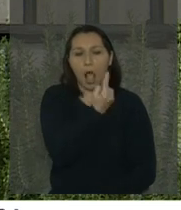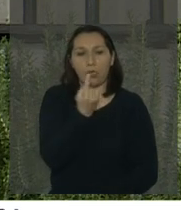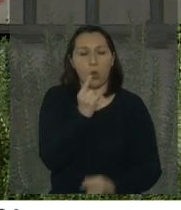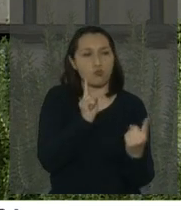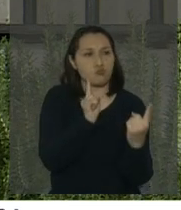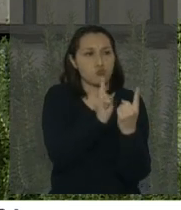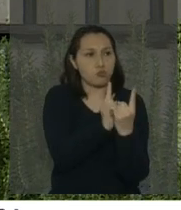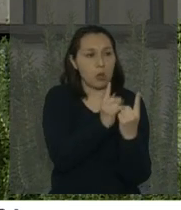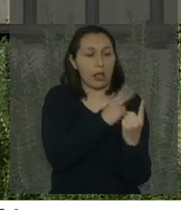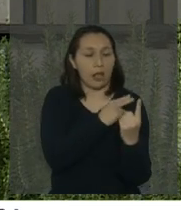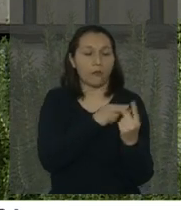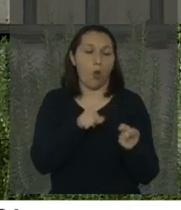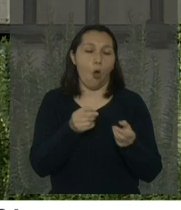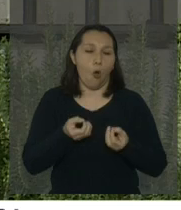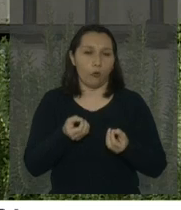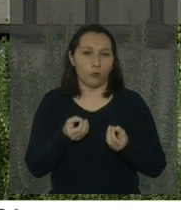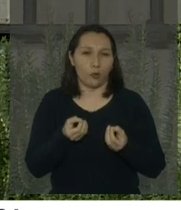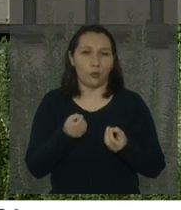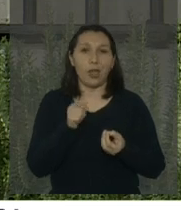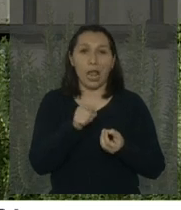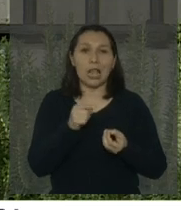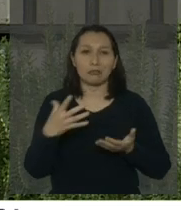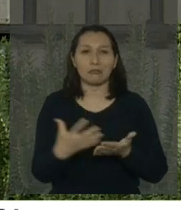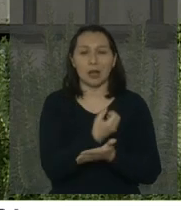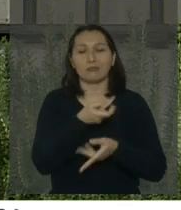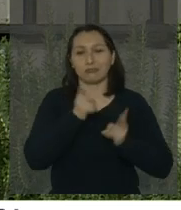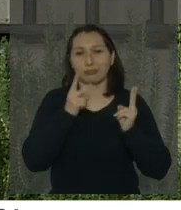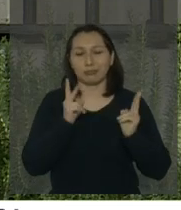el empleador y que ahí, obvio, que esto iba a resultar.